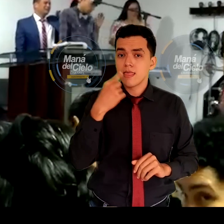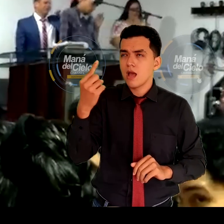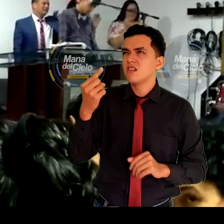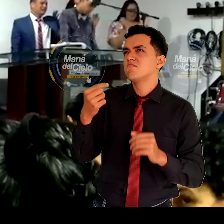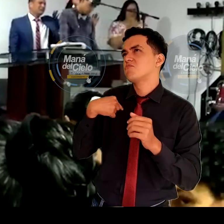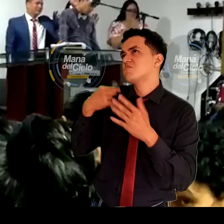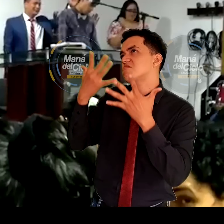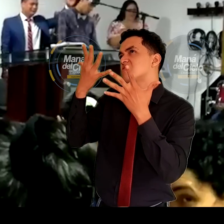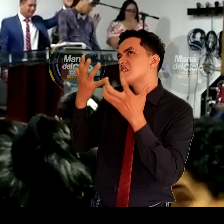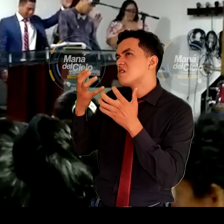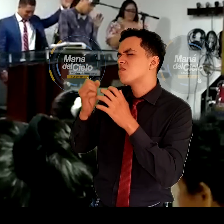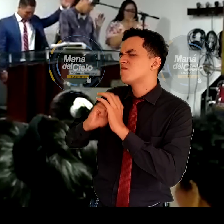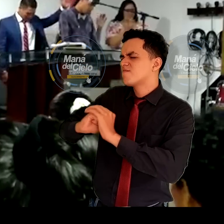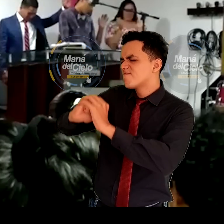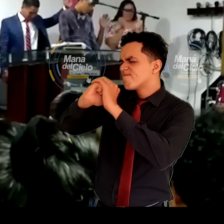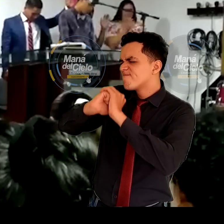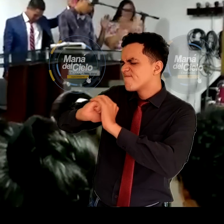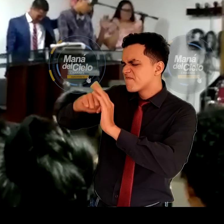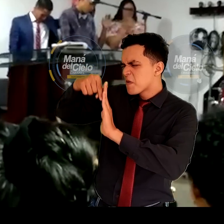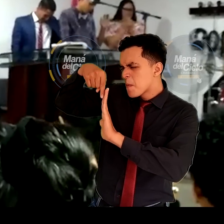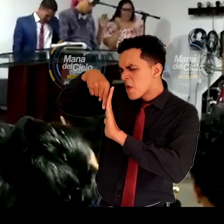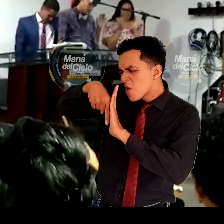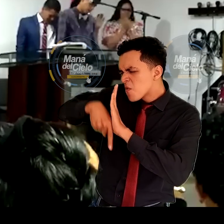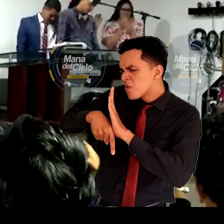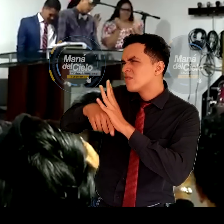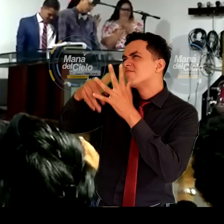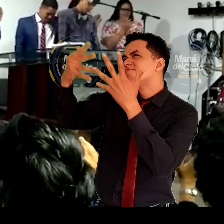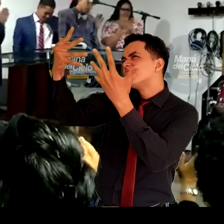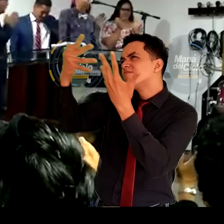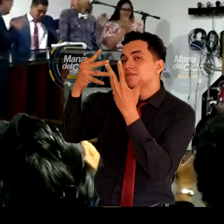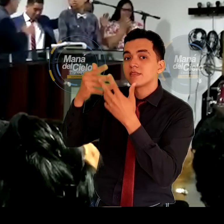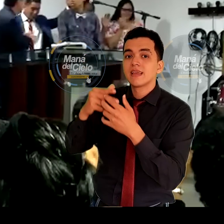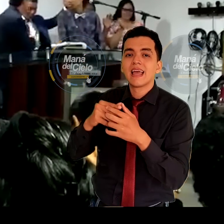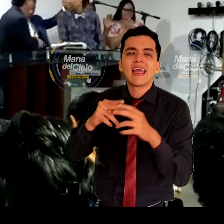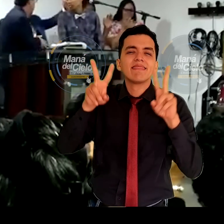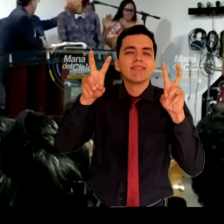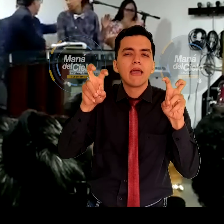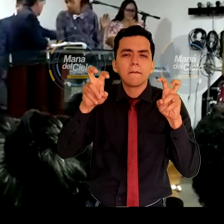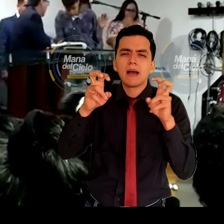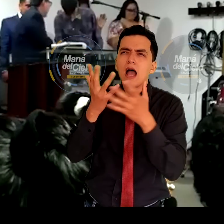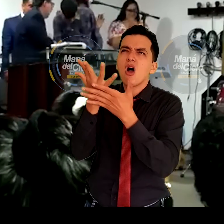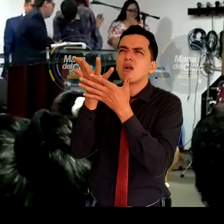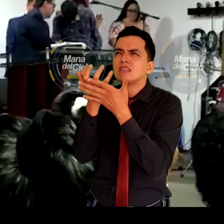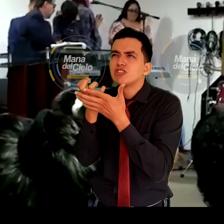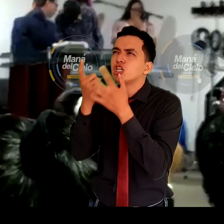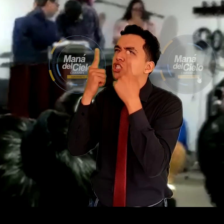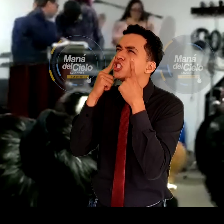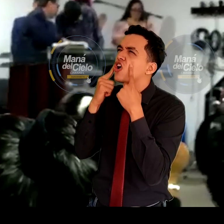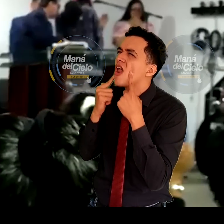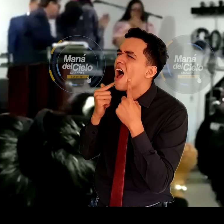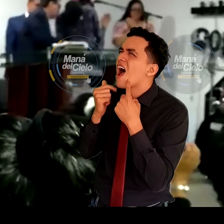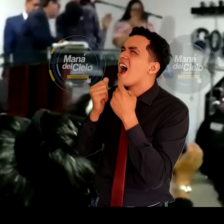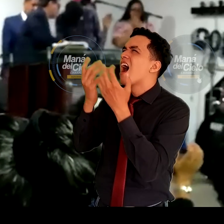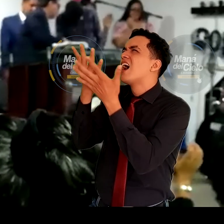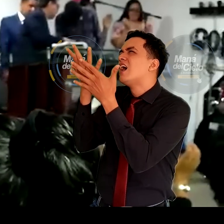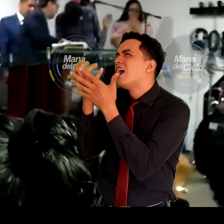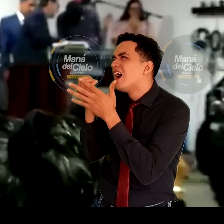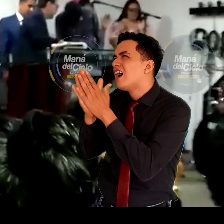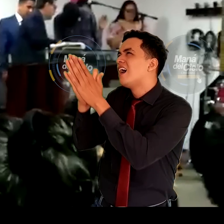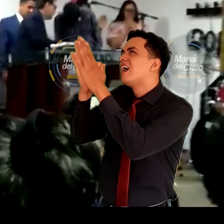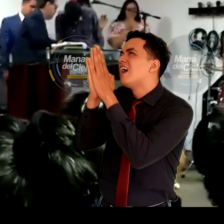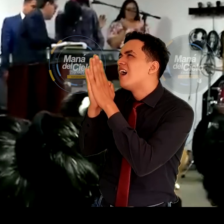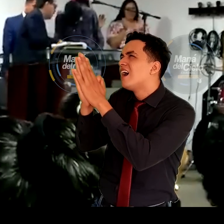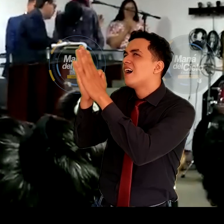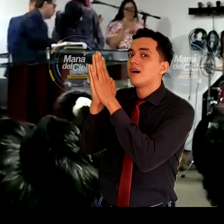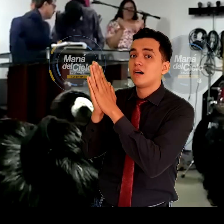Dile al Señor que te dé profundidad en la oración. Dile al Señor que te enseñe el secreto del clamor, de la súplica. Dile al Señor